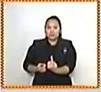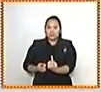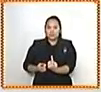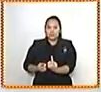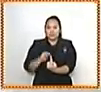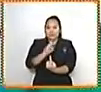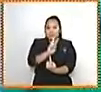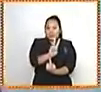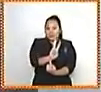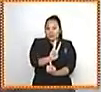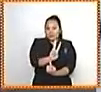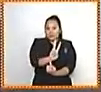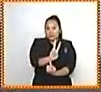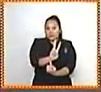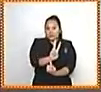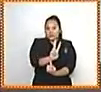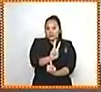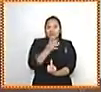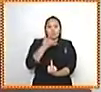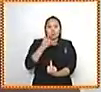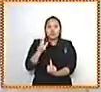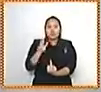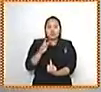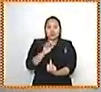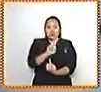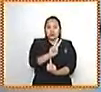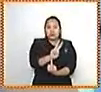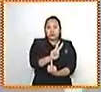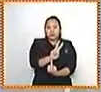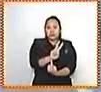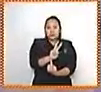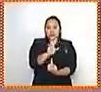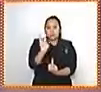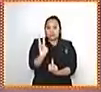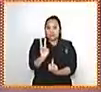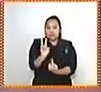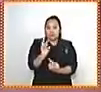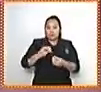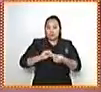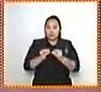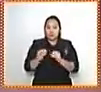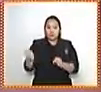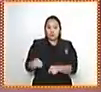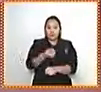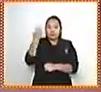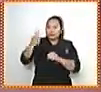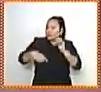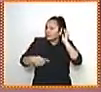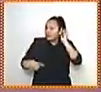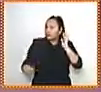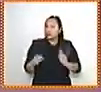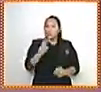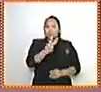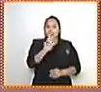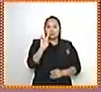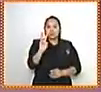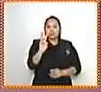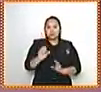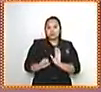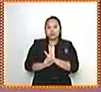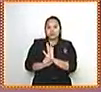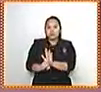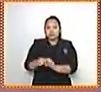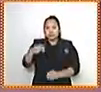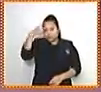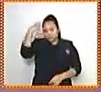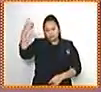el 2, segundo dígito, suerte. Y este es el 7. Número ganado para la diaria es el 27 con su símbolo y sueños